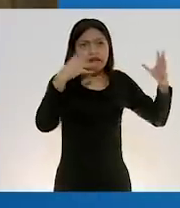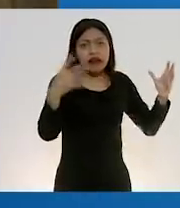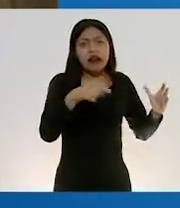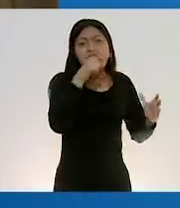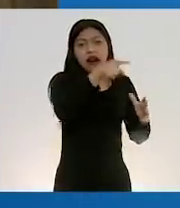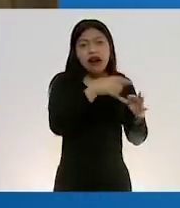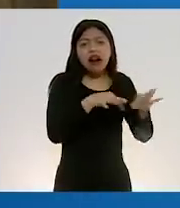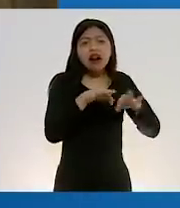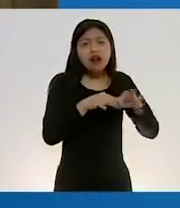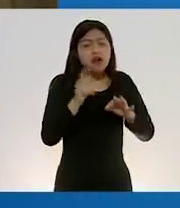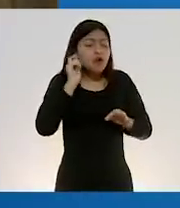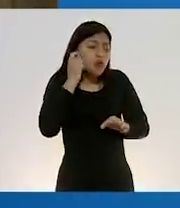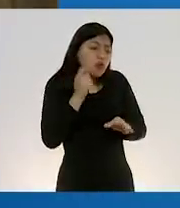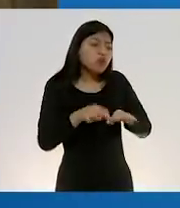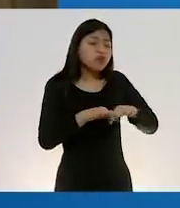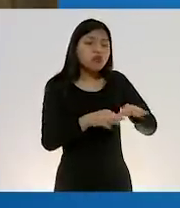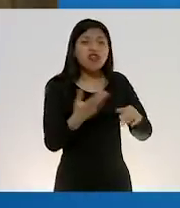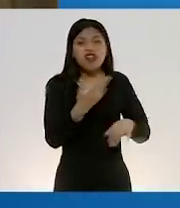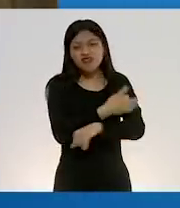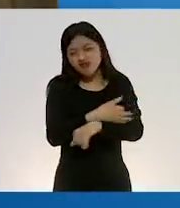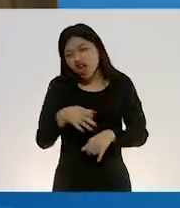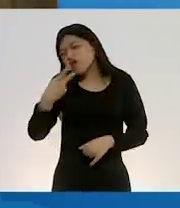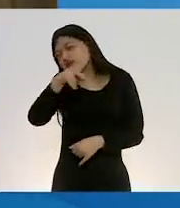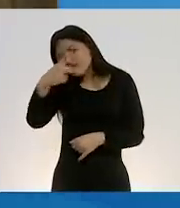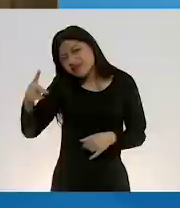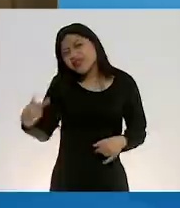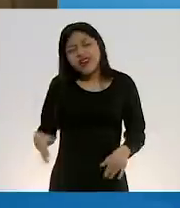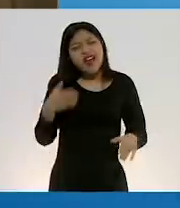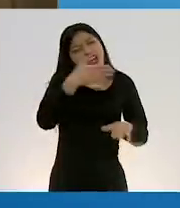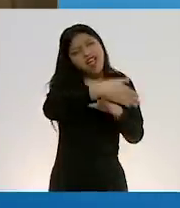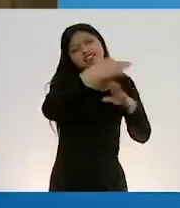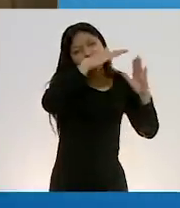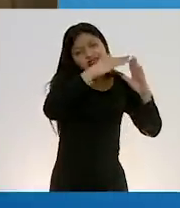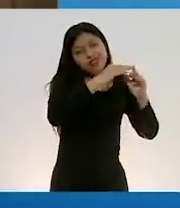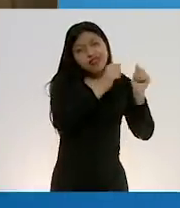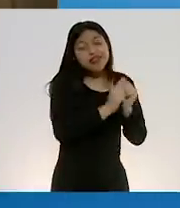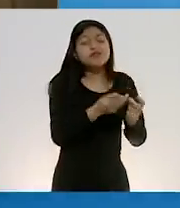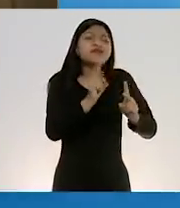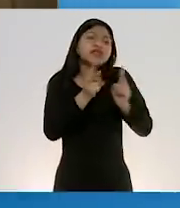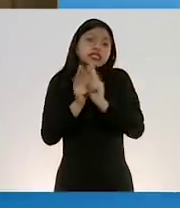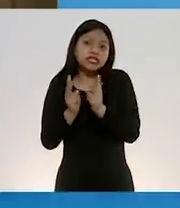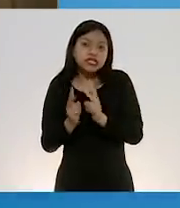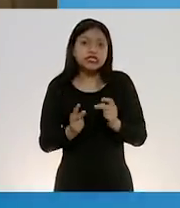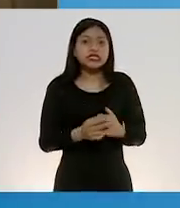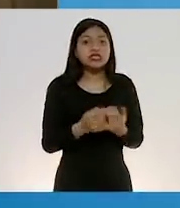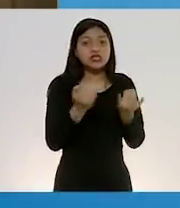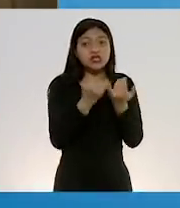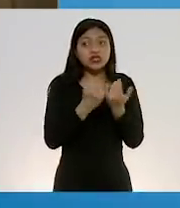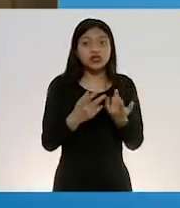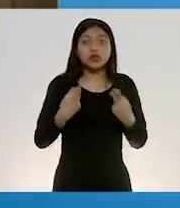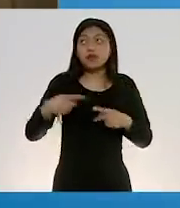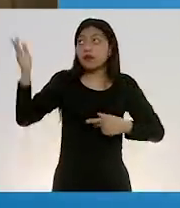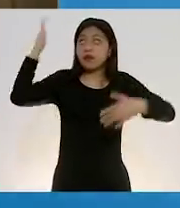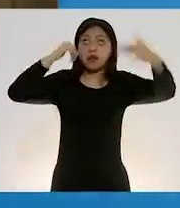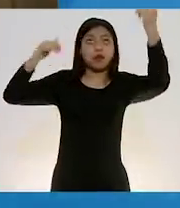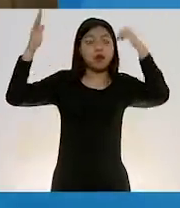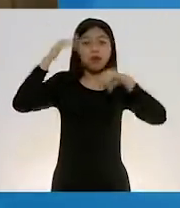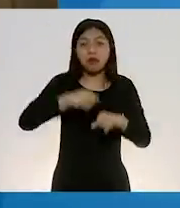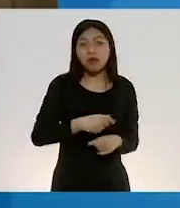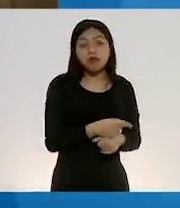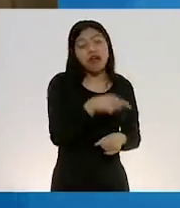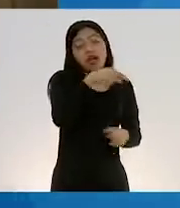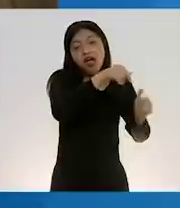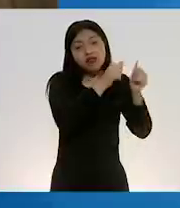sus empleados, sus parientes, sus vecinos, sus paisanos que llegaron y se quedaron a vivir con